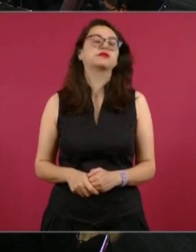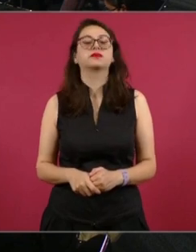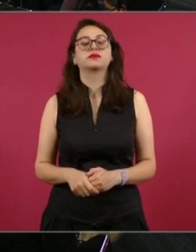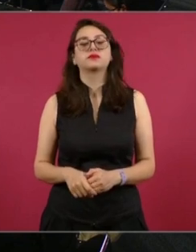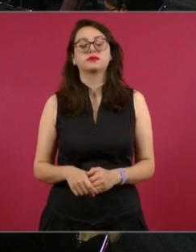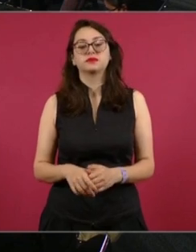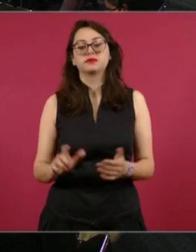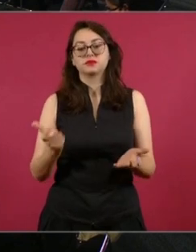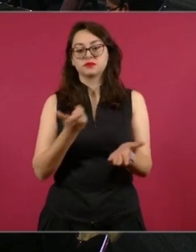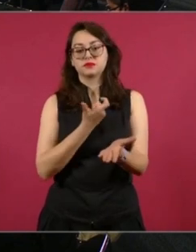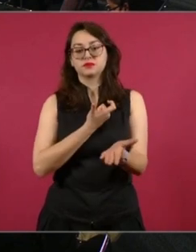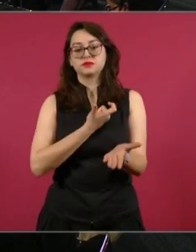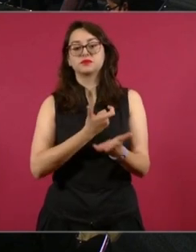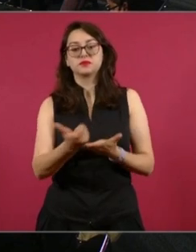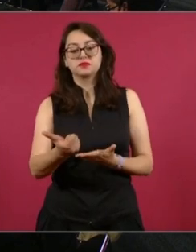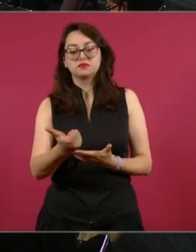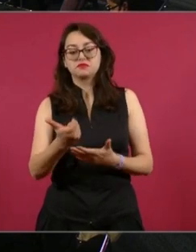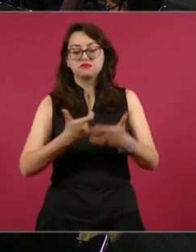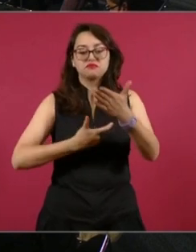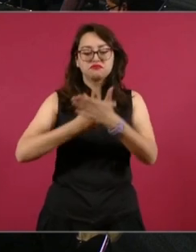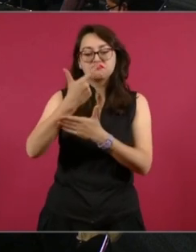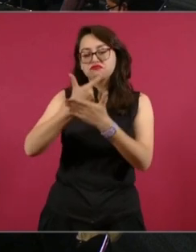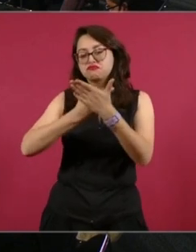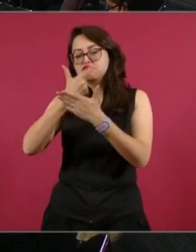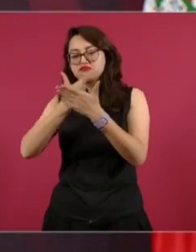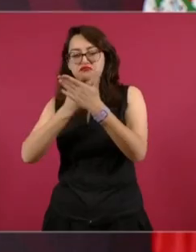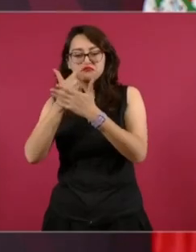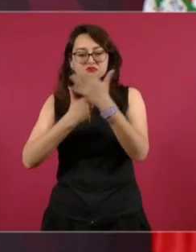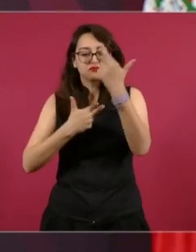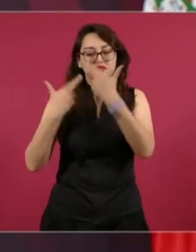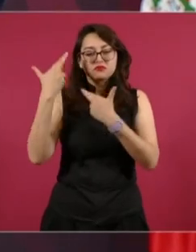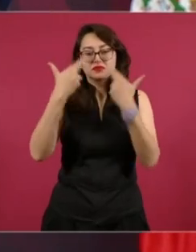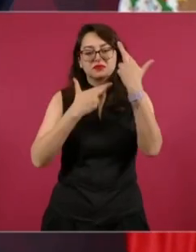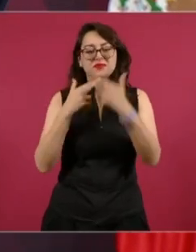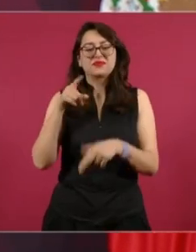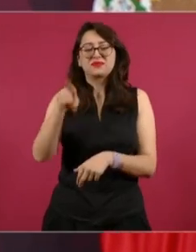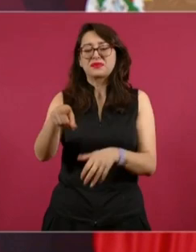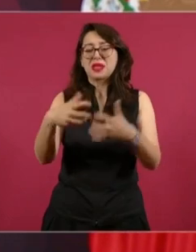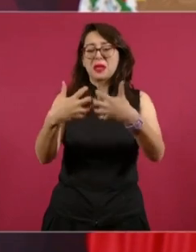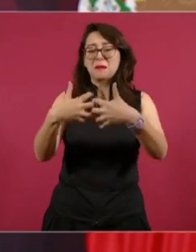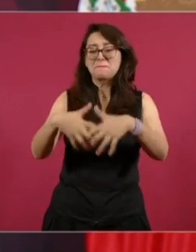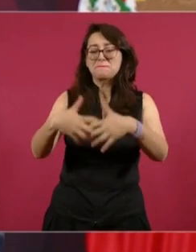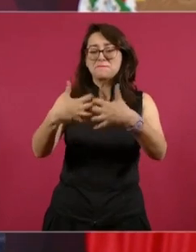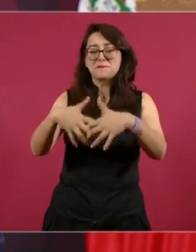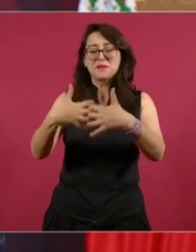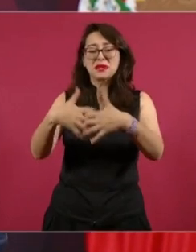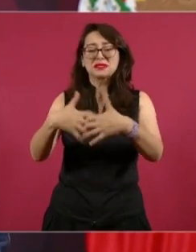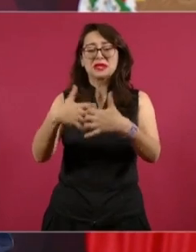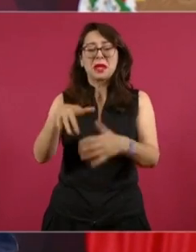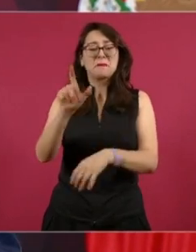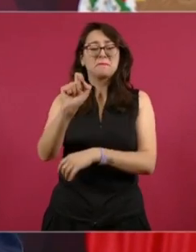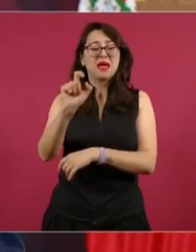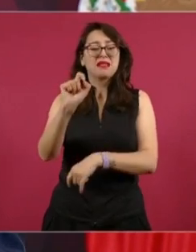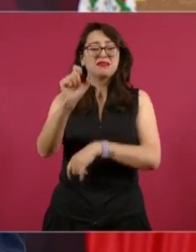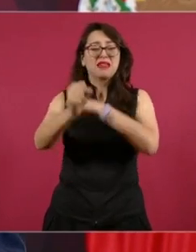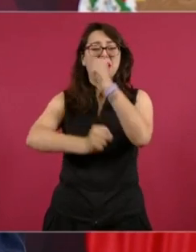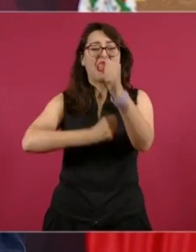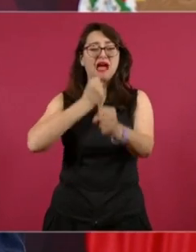y hicieron un avalúo, llevaba esa planta como 20 años sin